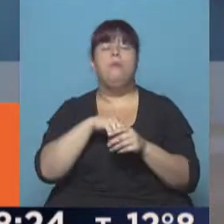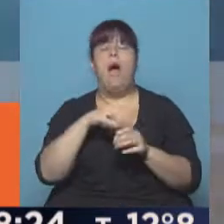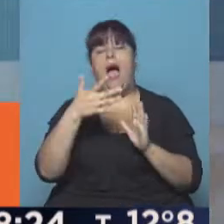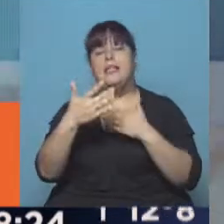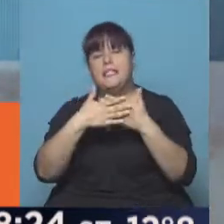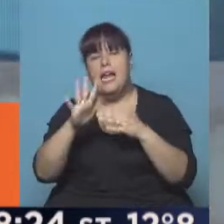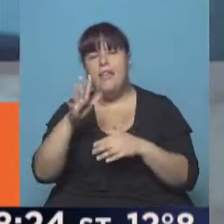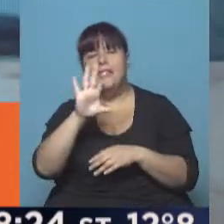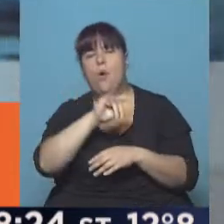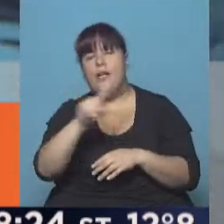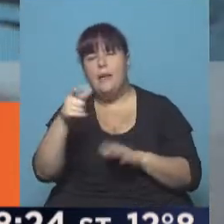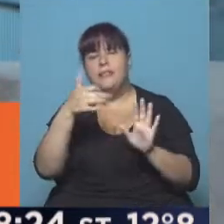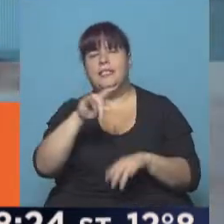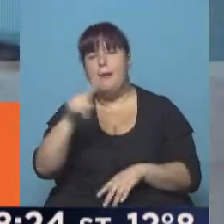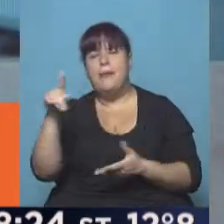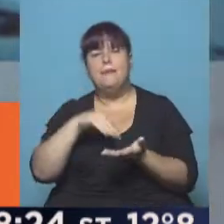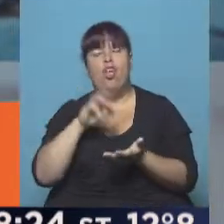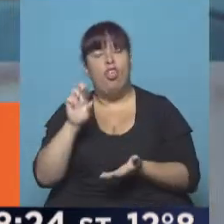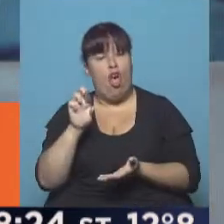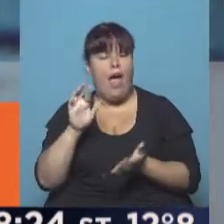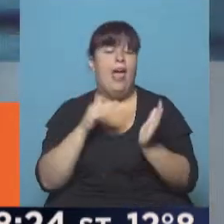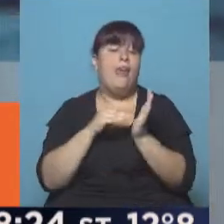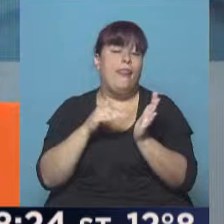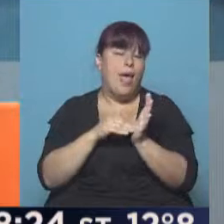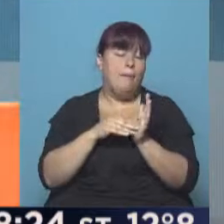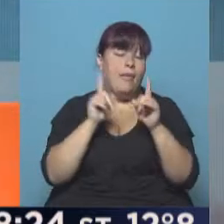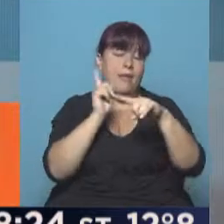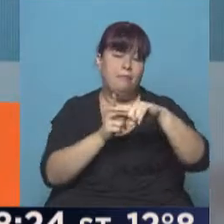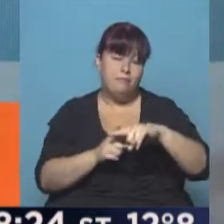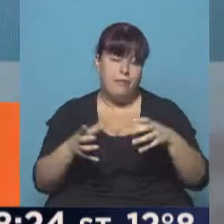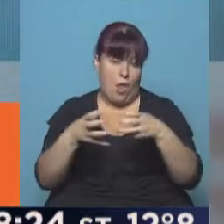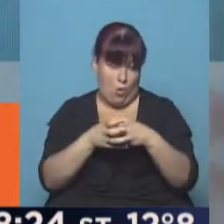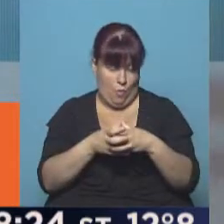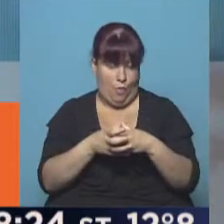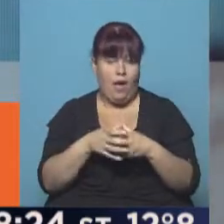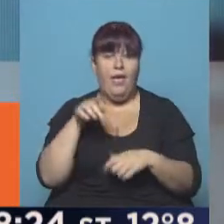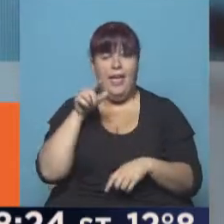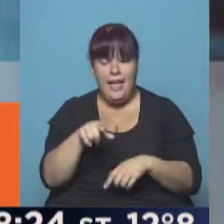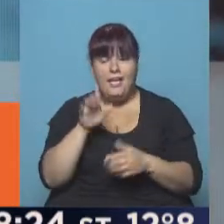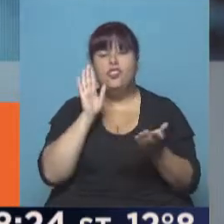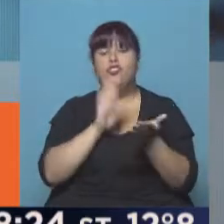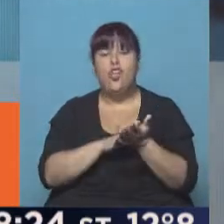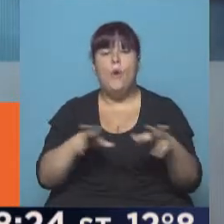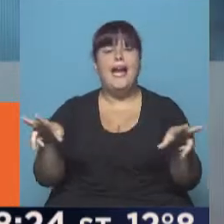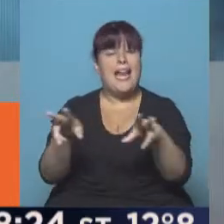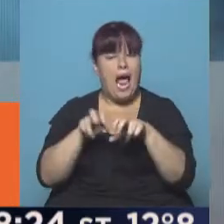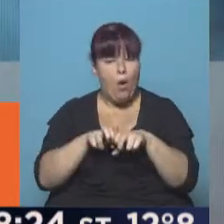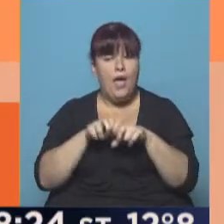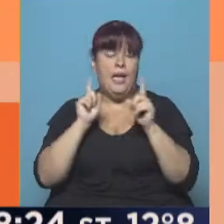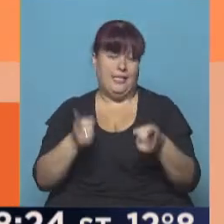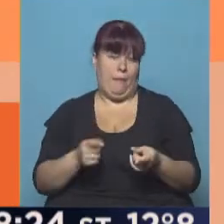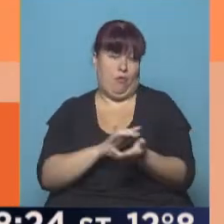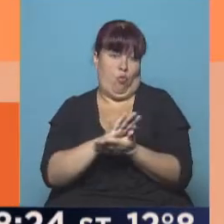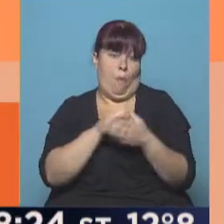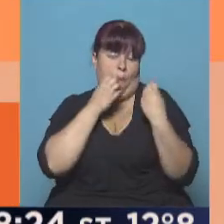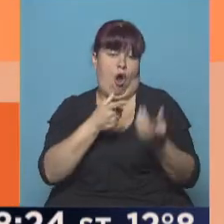más cerca de los 50.000 o 60.000 millones de dólares según la estimación del sector. Esto en términos de recaudación también le va a resolver